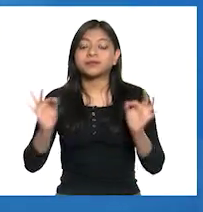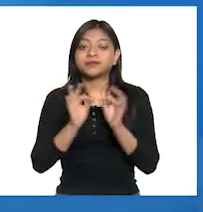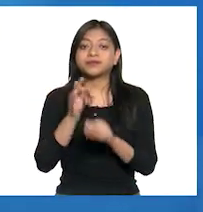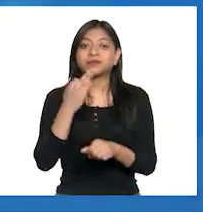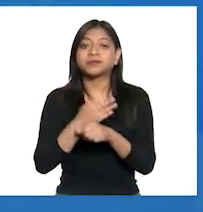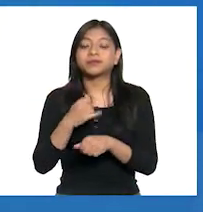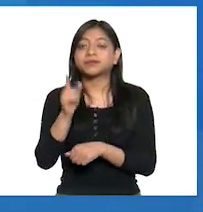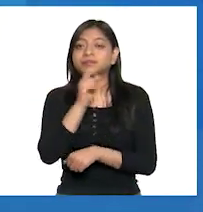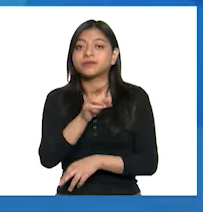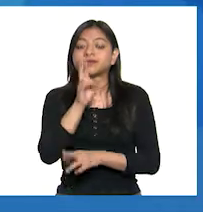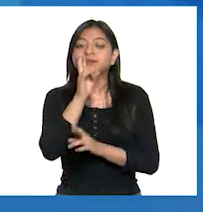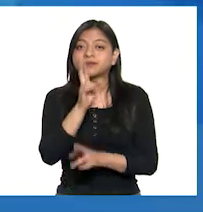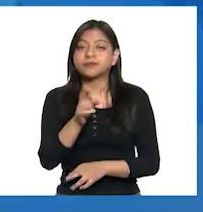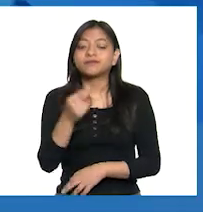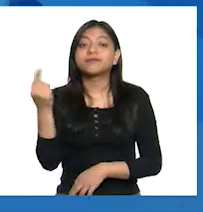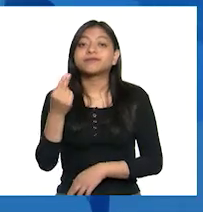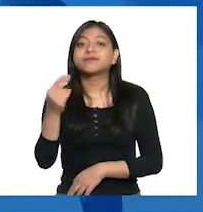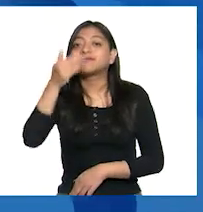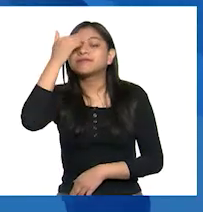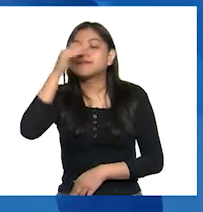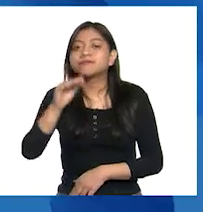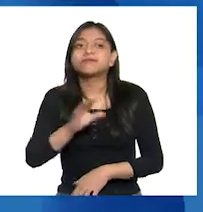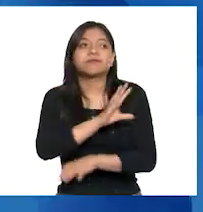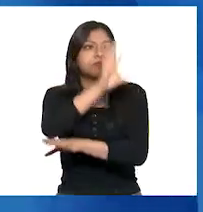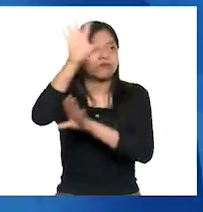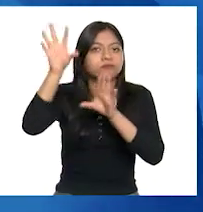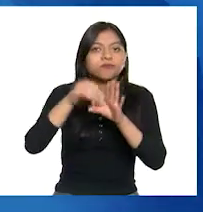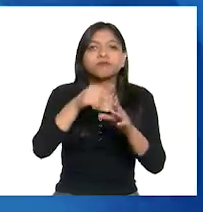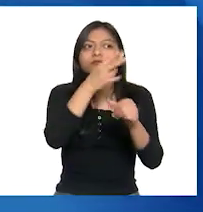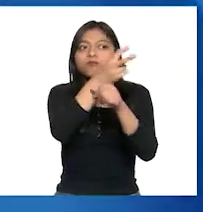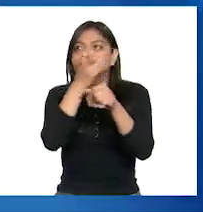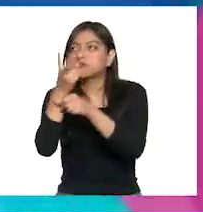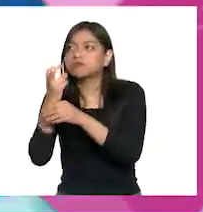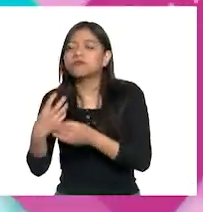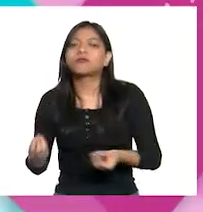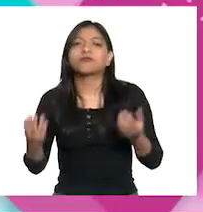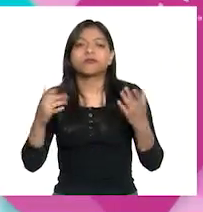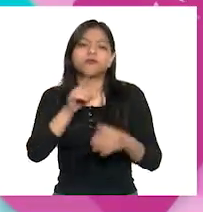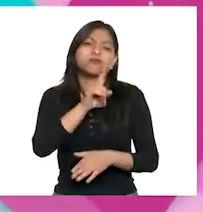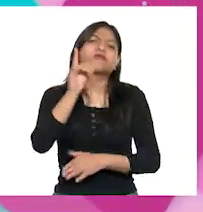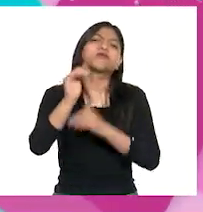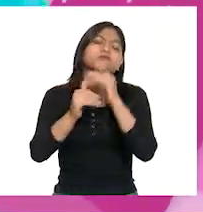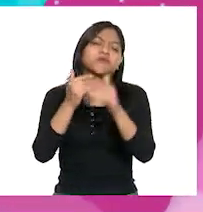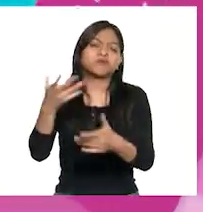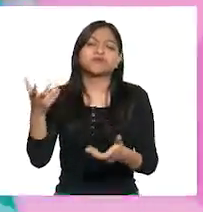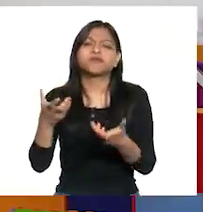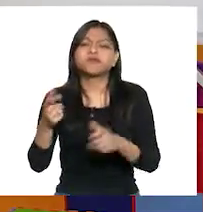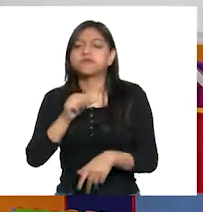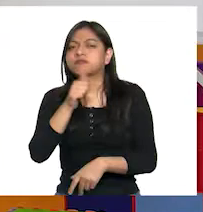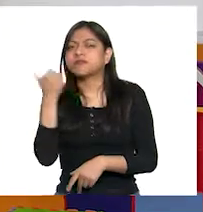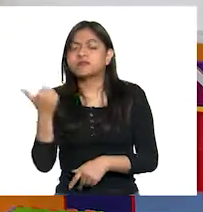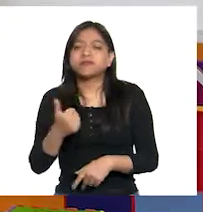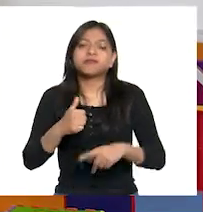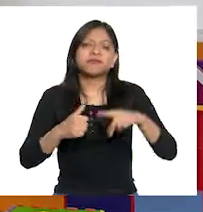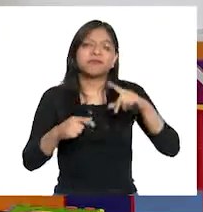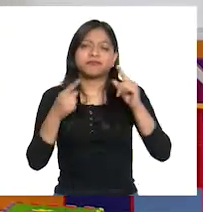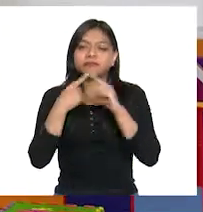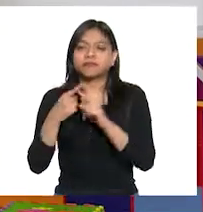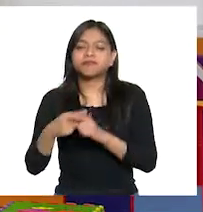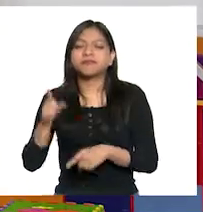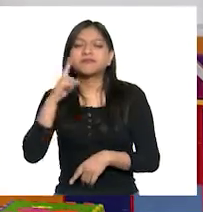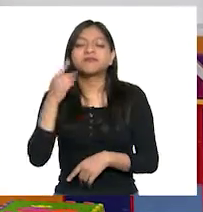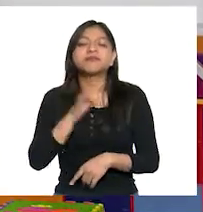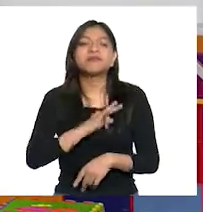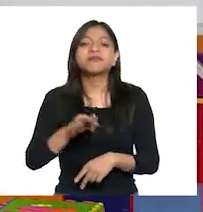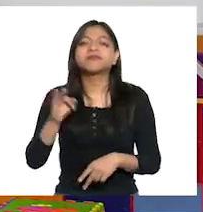es conocer cuántas personas van a ir en total. Ya después podemos ir realizando algunos otros cálculos para saber qué nos hace falta. Pero